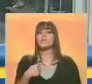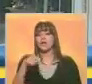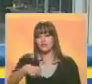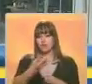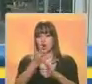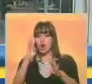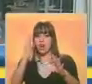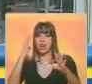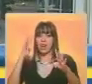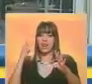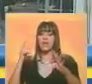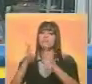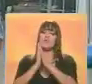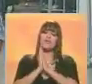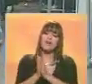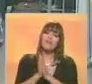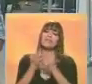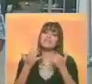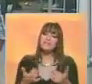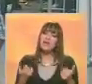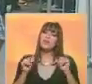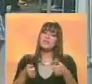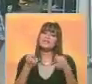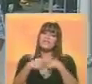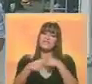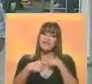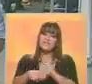en la cola y claman porque empieza la venta de las entradas